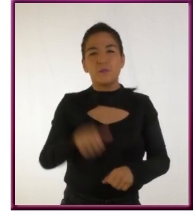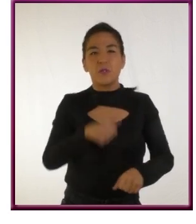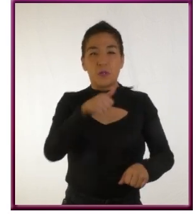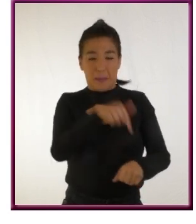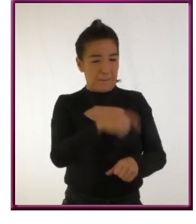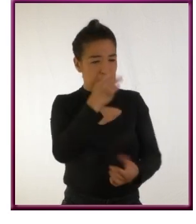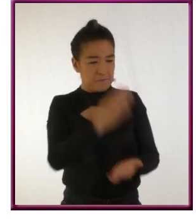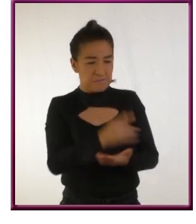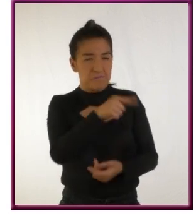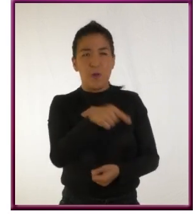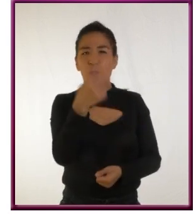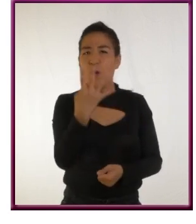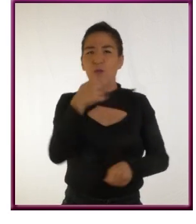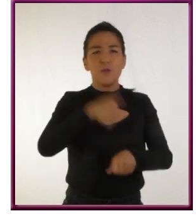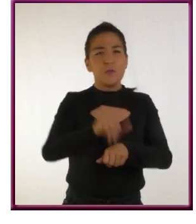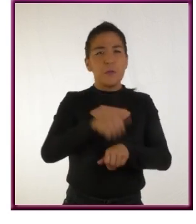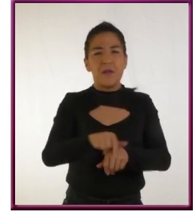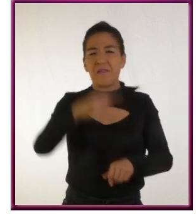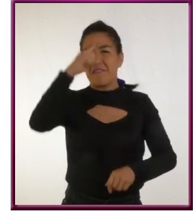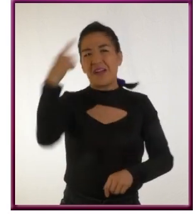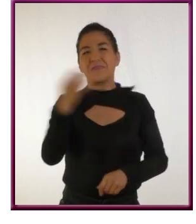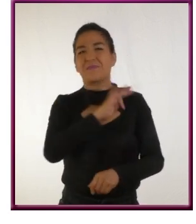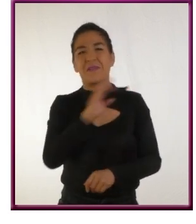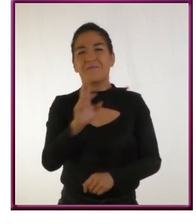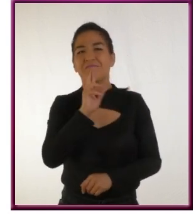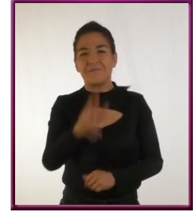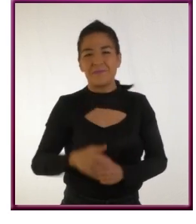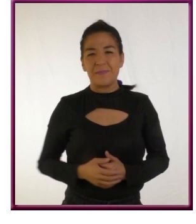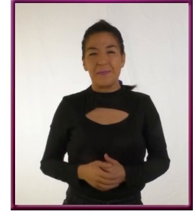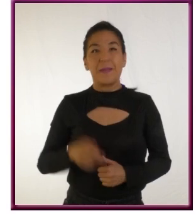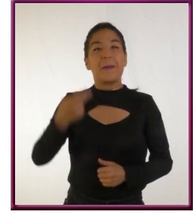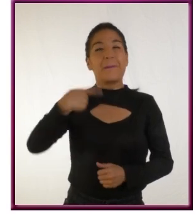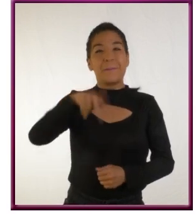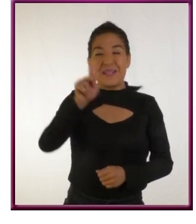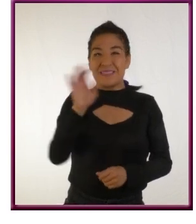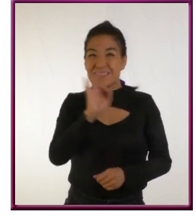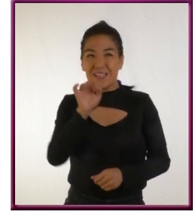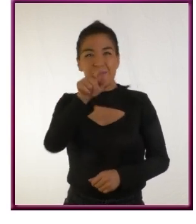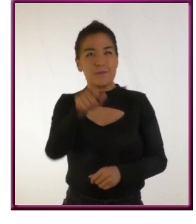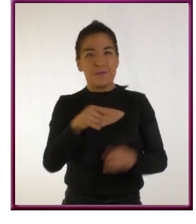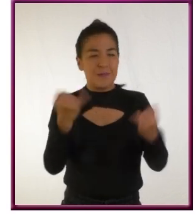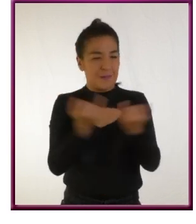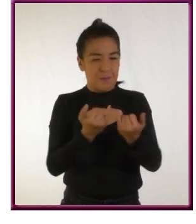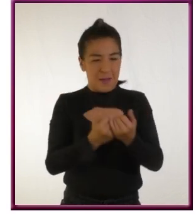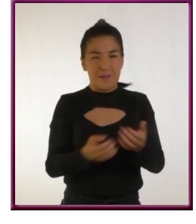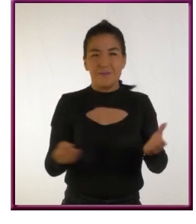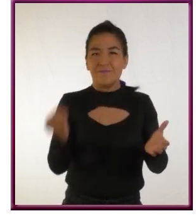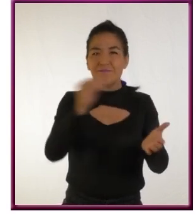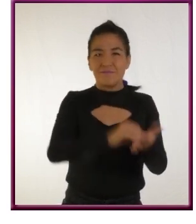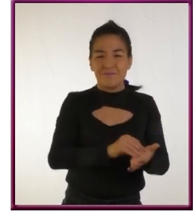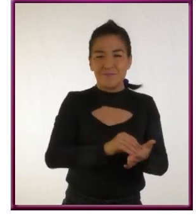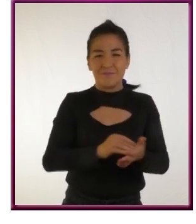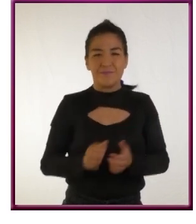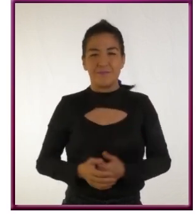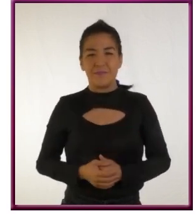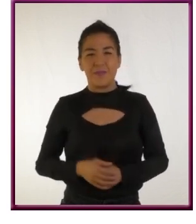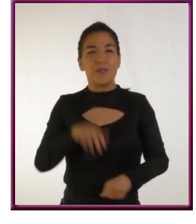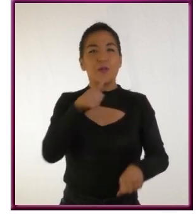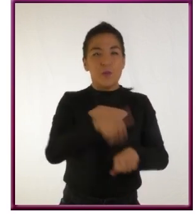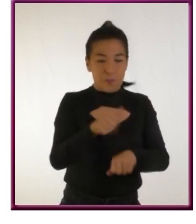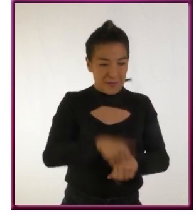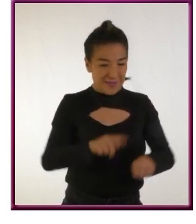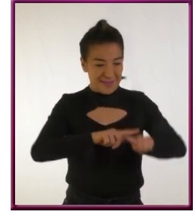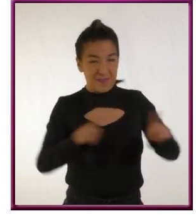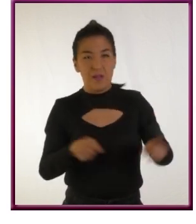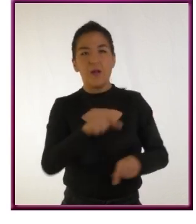estamos notando que con 4 datos iniciales podemos resolver de manera única. Sin embargo, si no ponemos